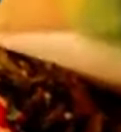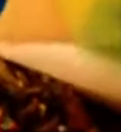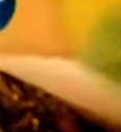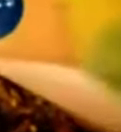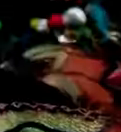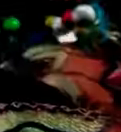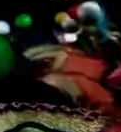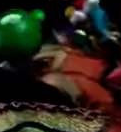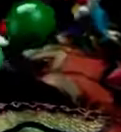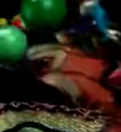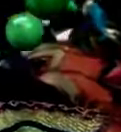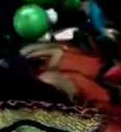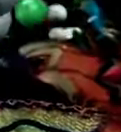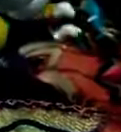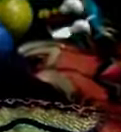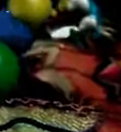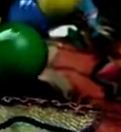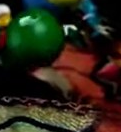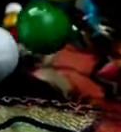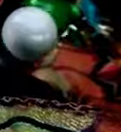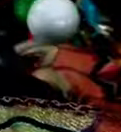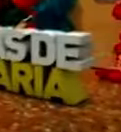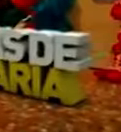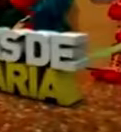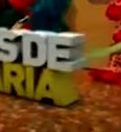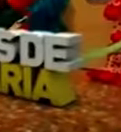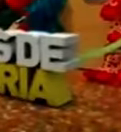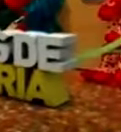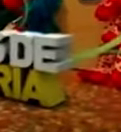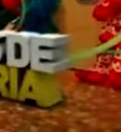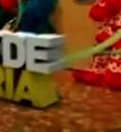Carnaval Carnaval